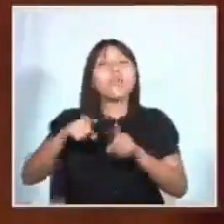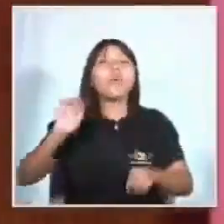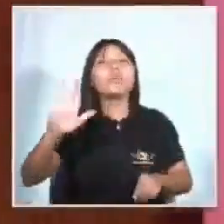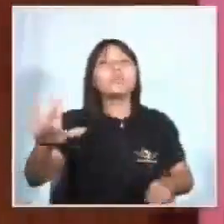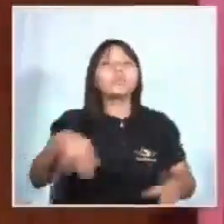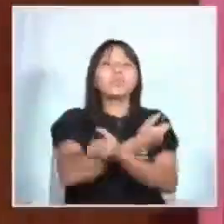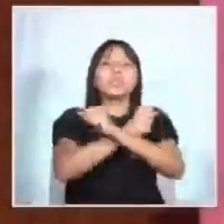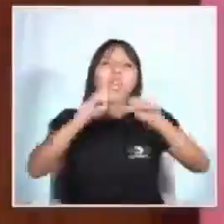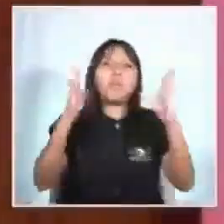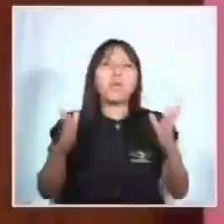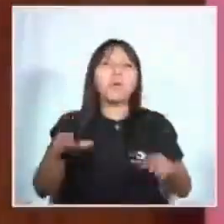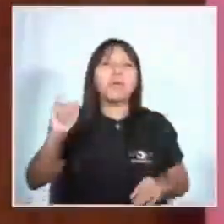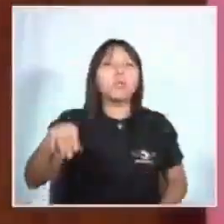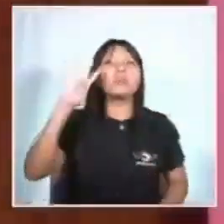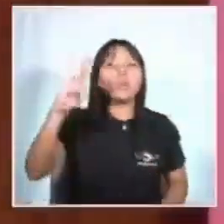la mano.